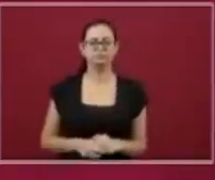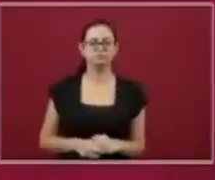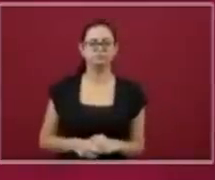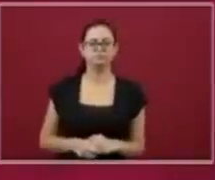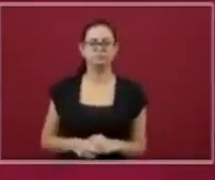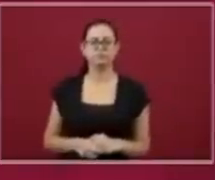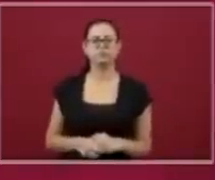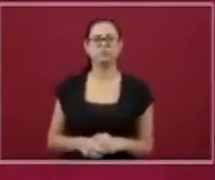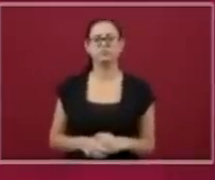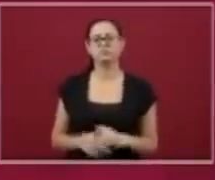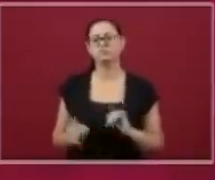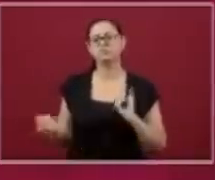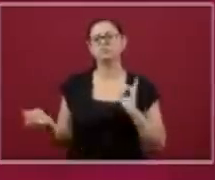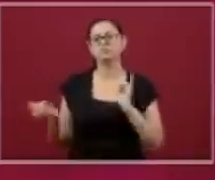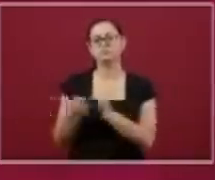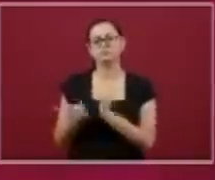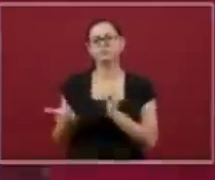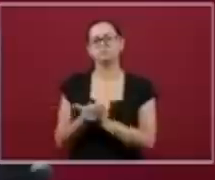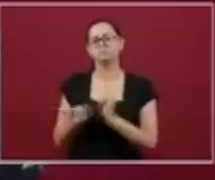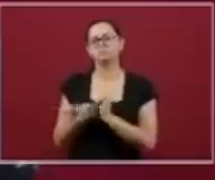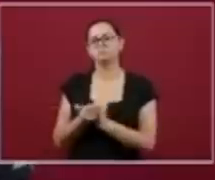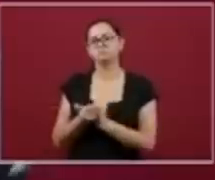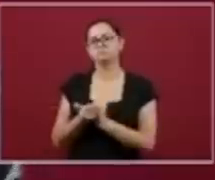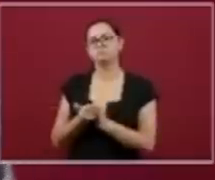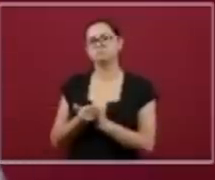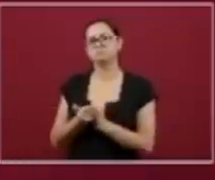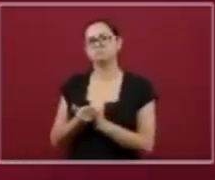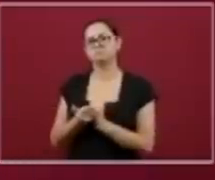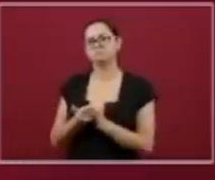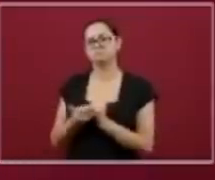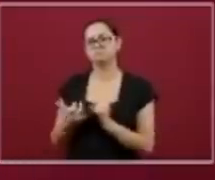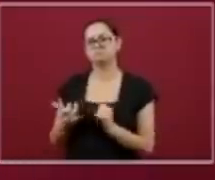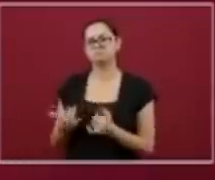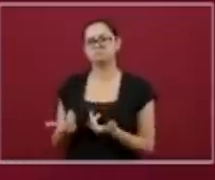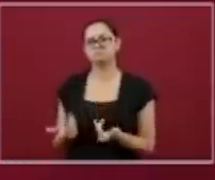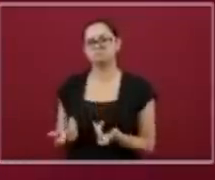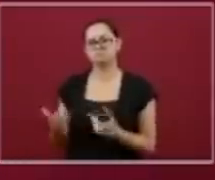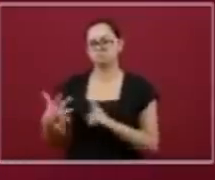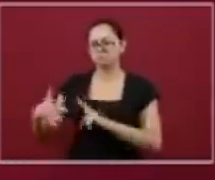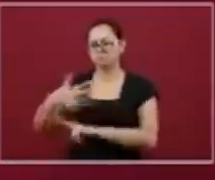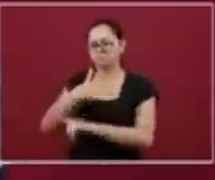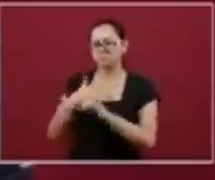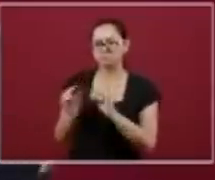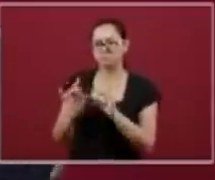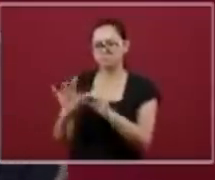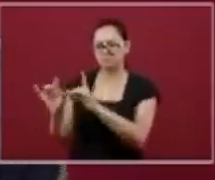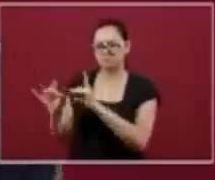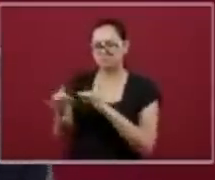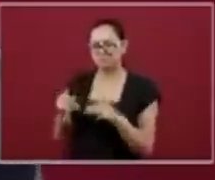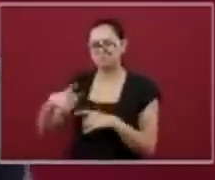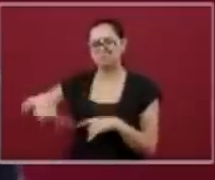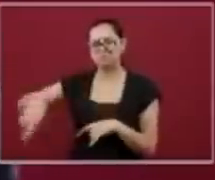tenemos el compromiso de esclarecer lo sucedido con los jóvenes